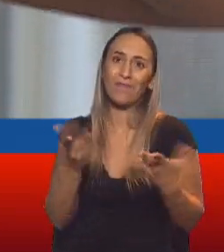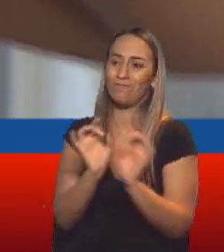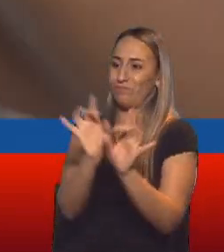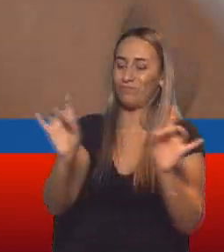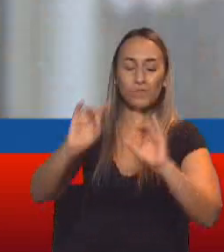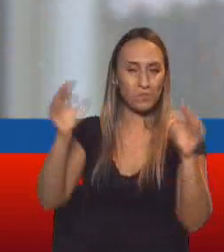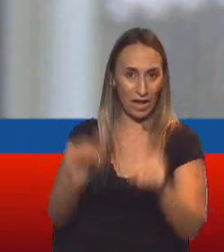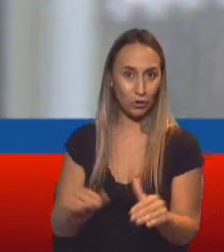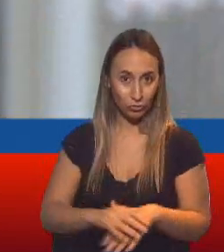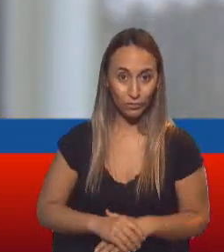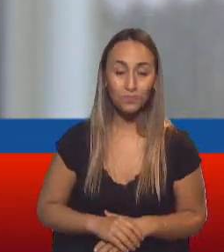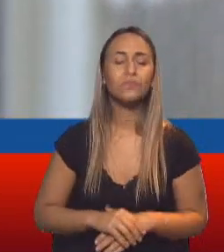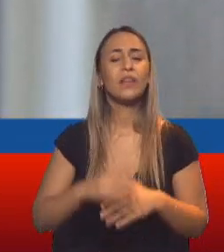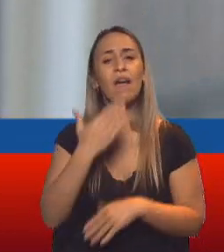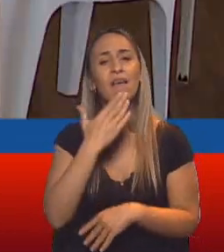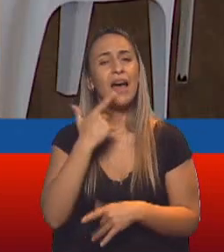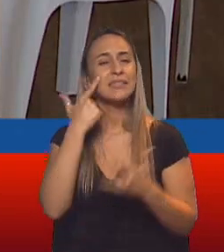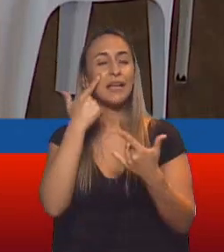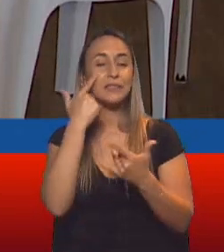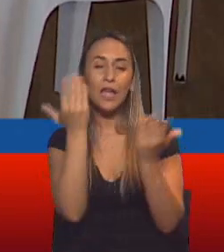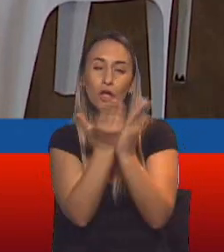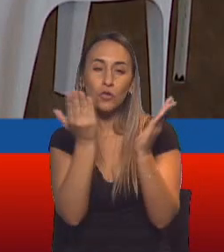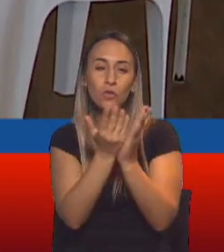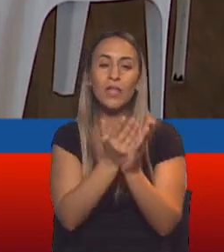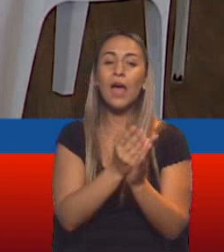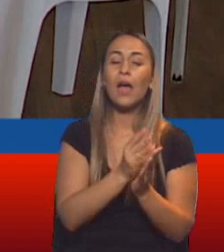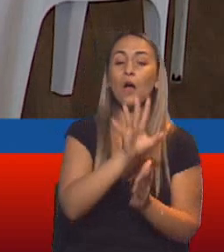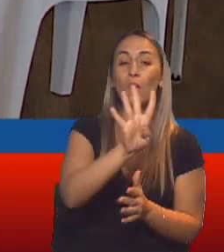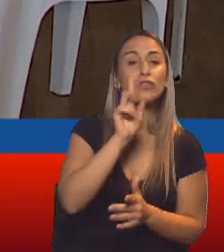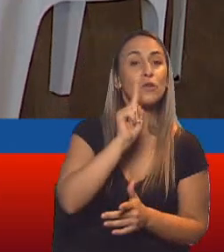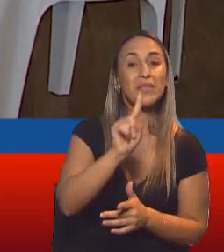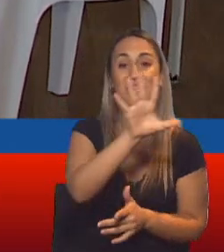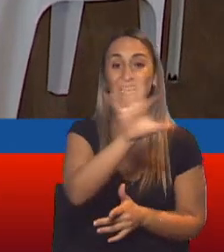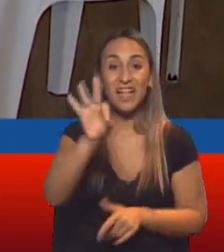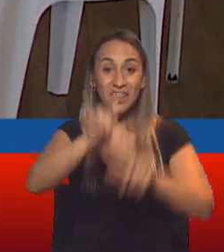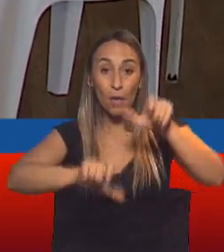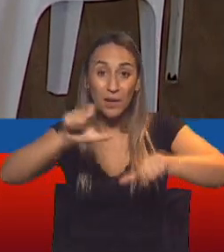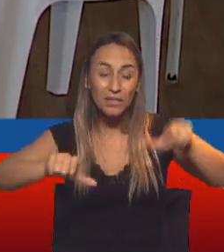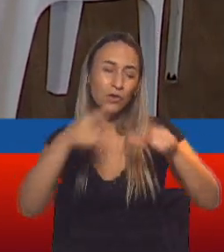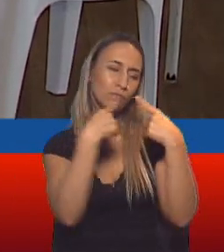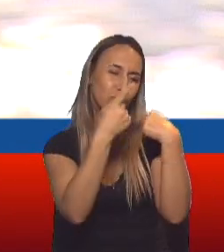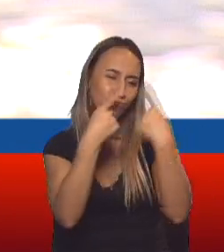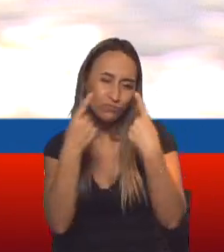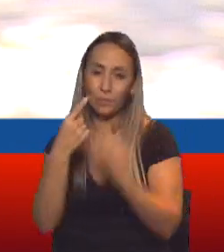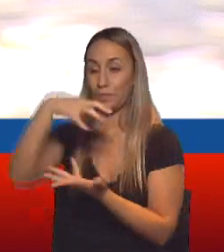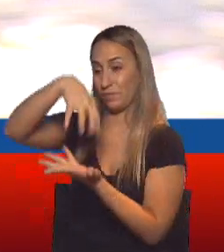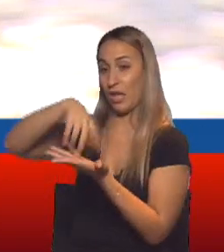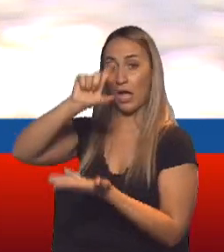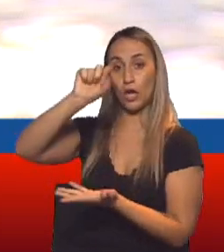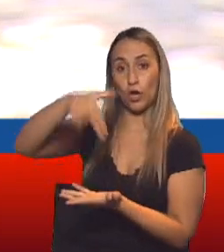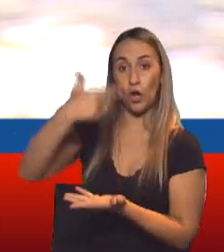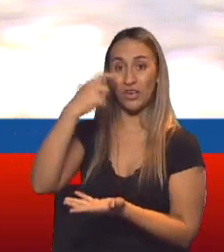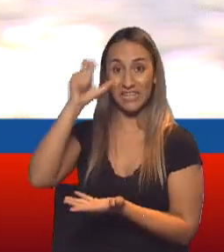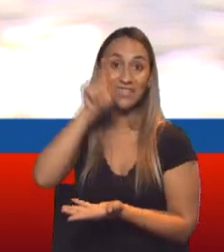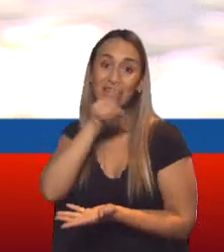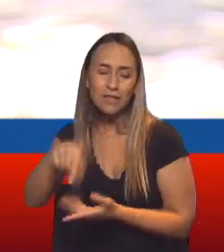un amplio estudio realizado en más de 4.500 personas en todo el país por científicos del CONICET. También la mayoría se